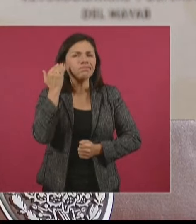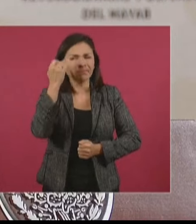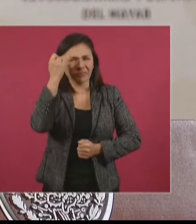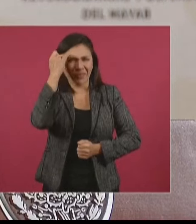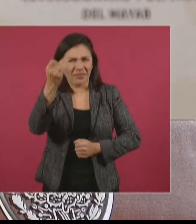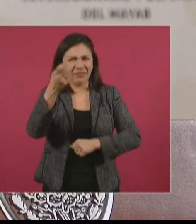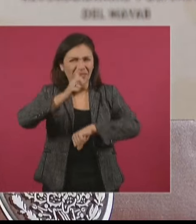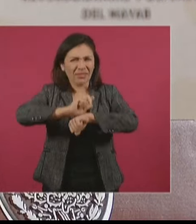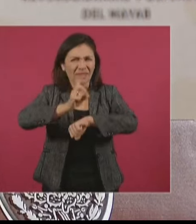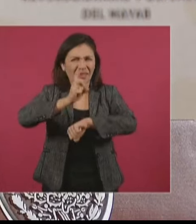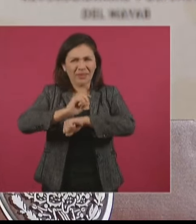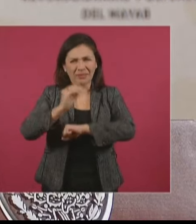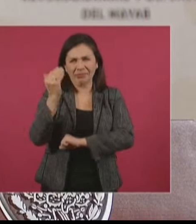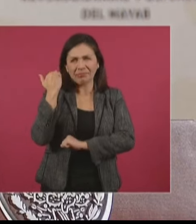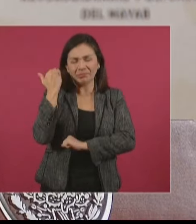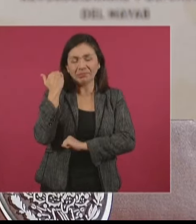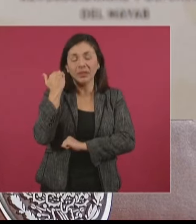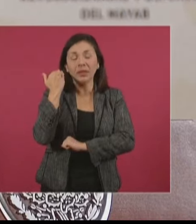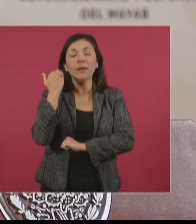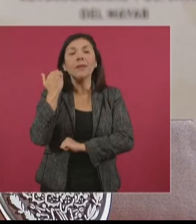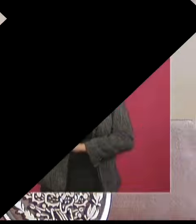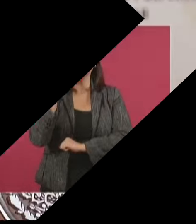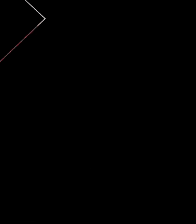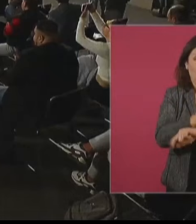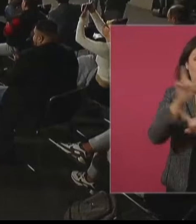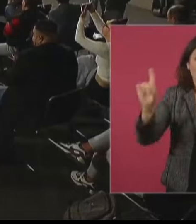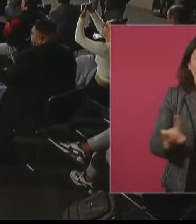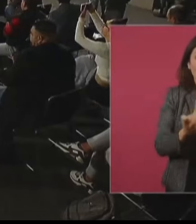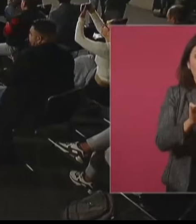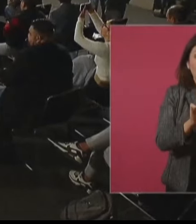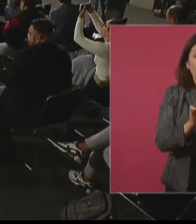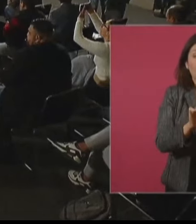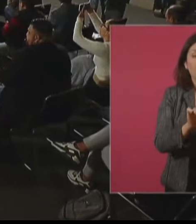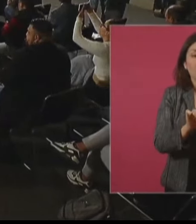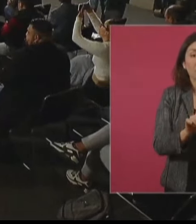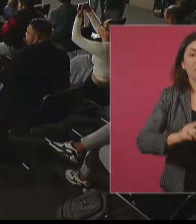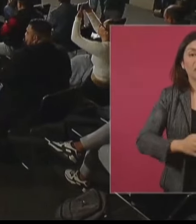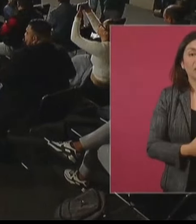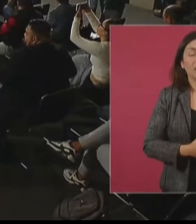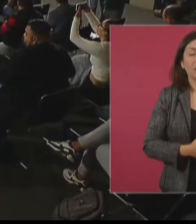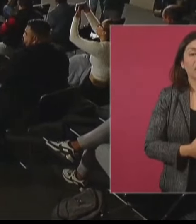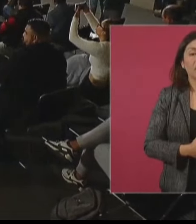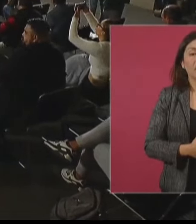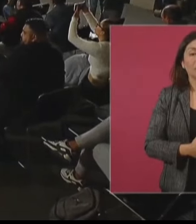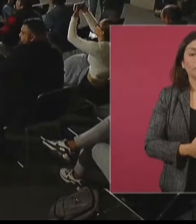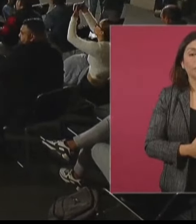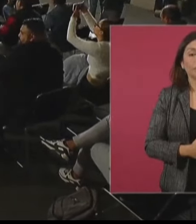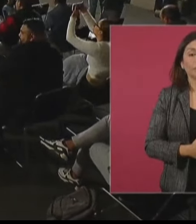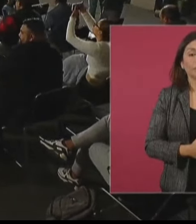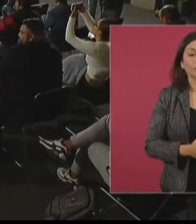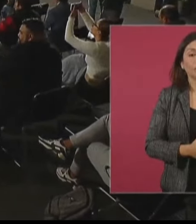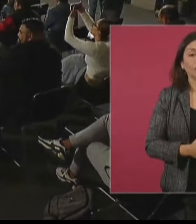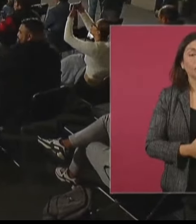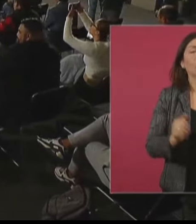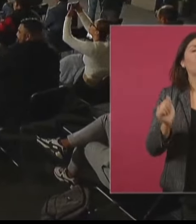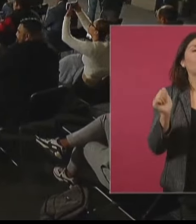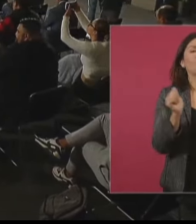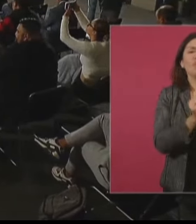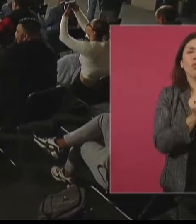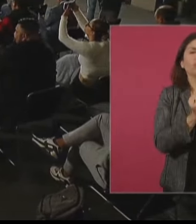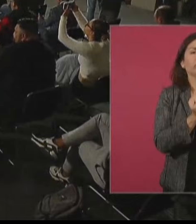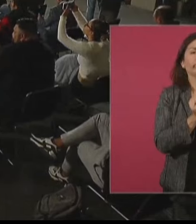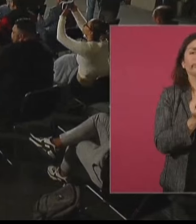buscan darle mucho mayor peso y fuerza a la presidencia, tendrías que ser la primera persona en preocuparte, incluso antes